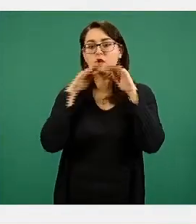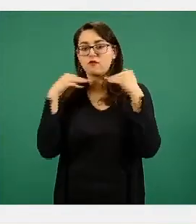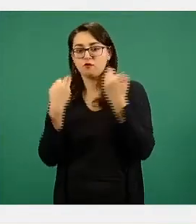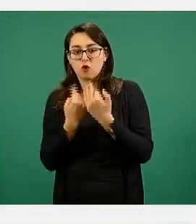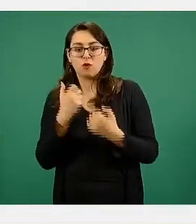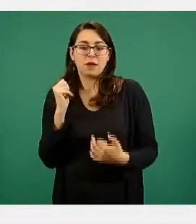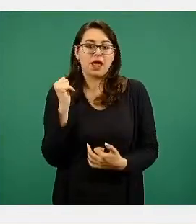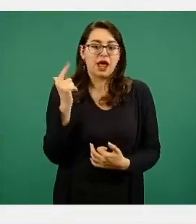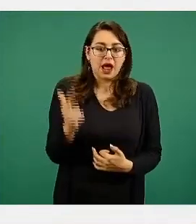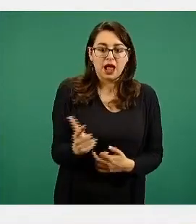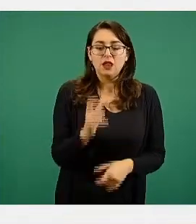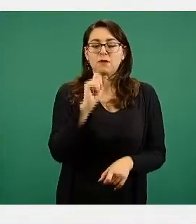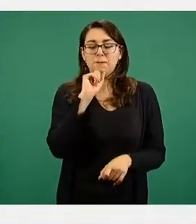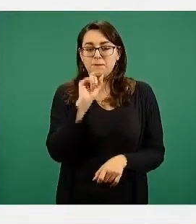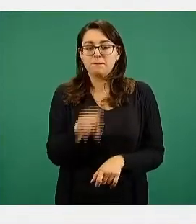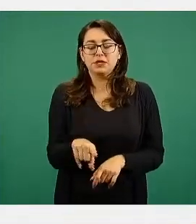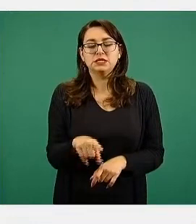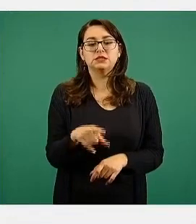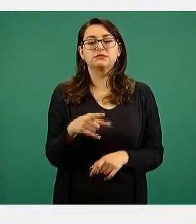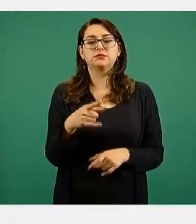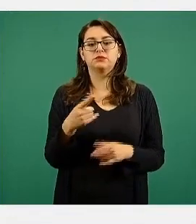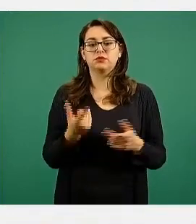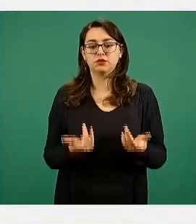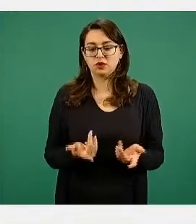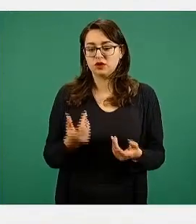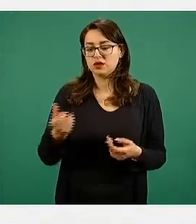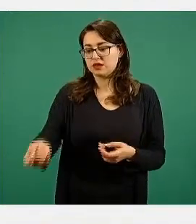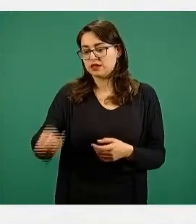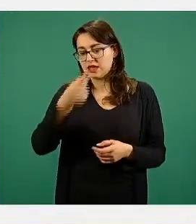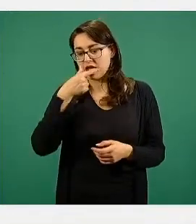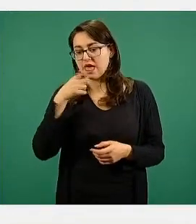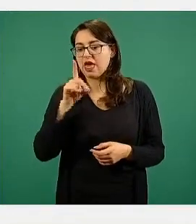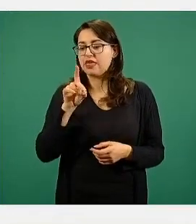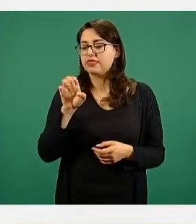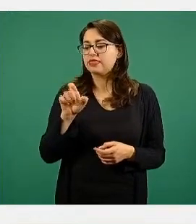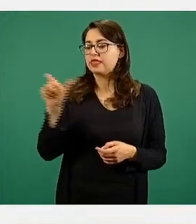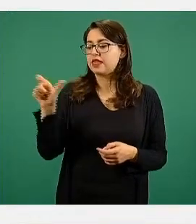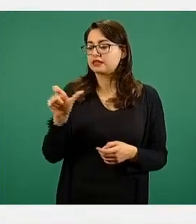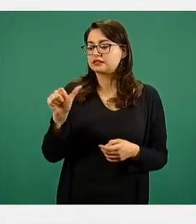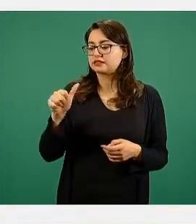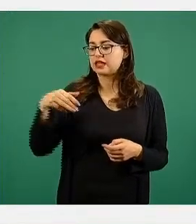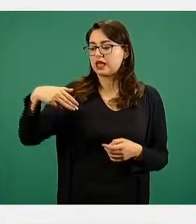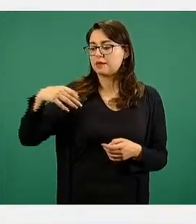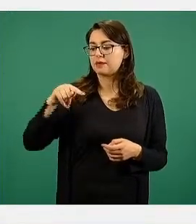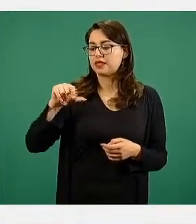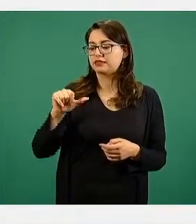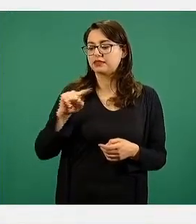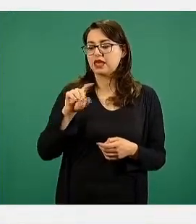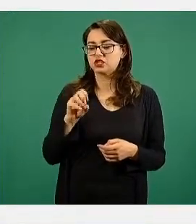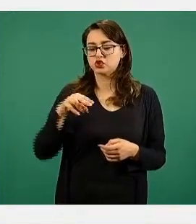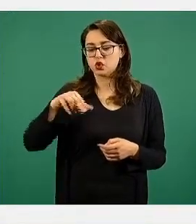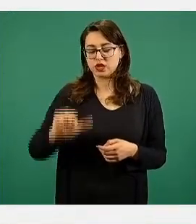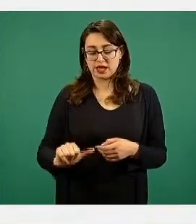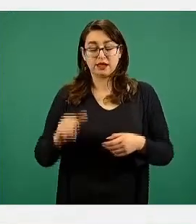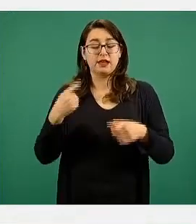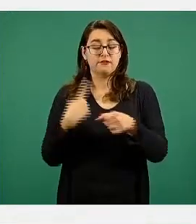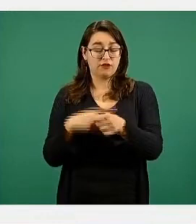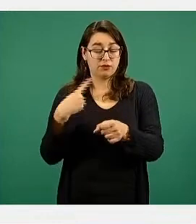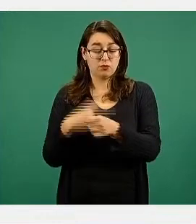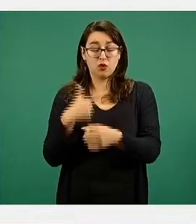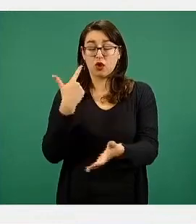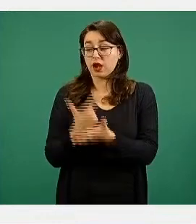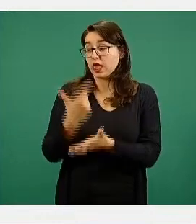del uso de dexametasona en personas que presentan un cuadro grave, ha hecho que